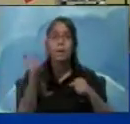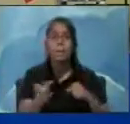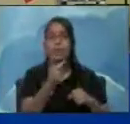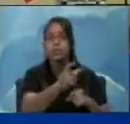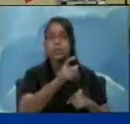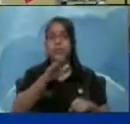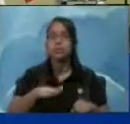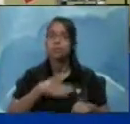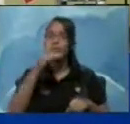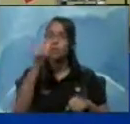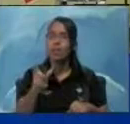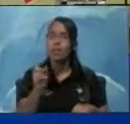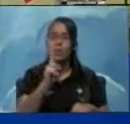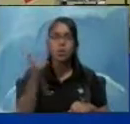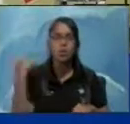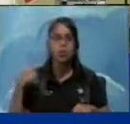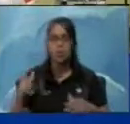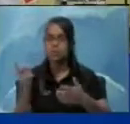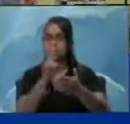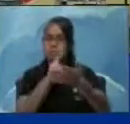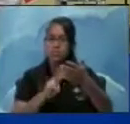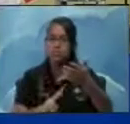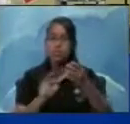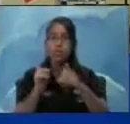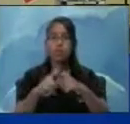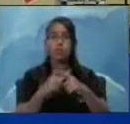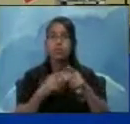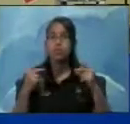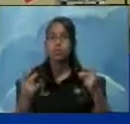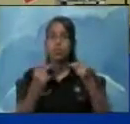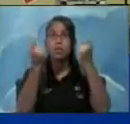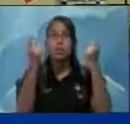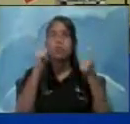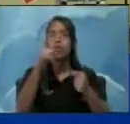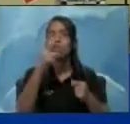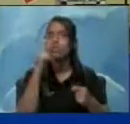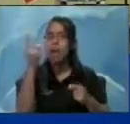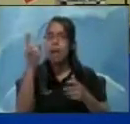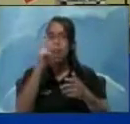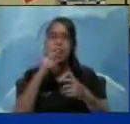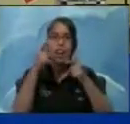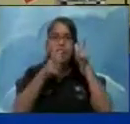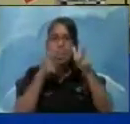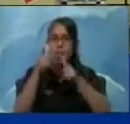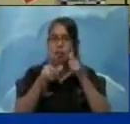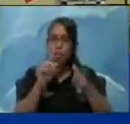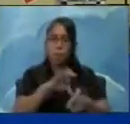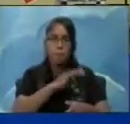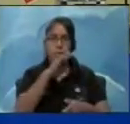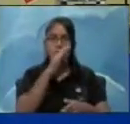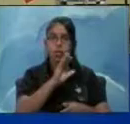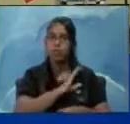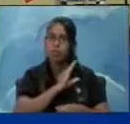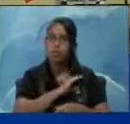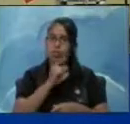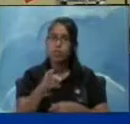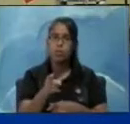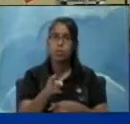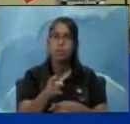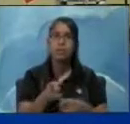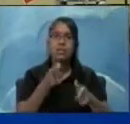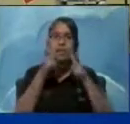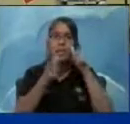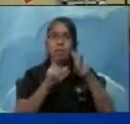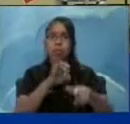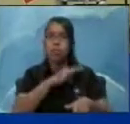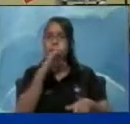puede ser que no tenga letra y de repente una lengua espiritual lo toma esa lengua espiritual no